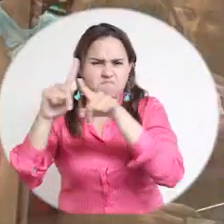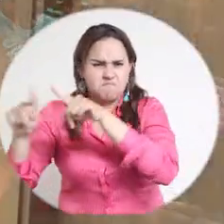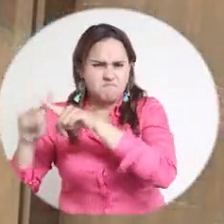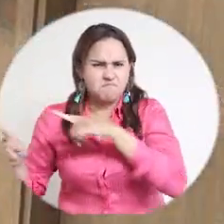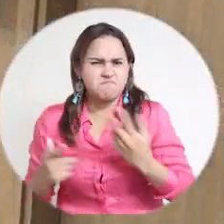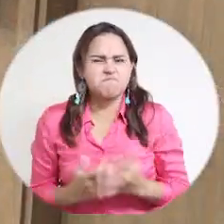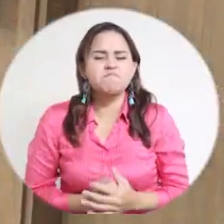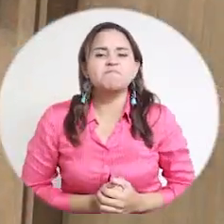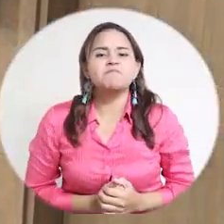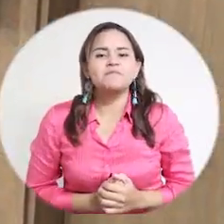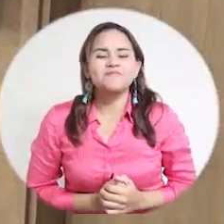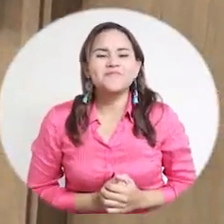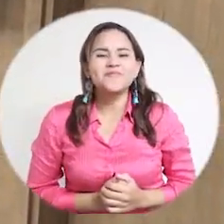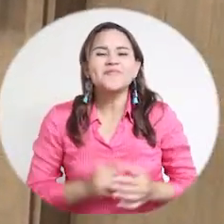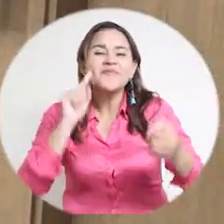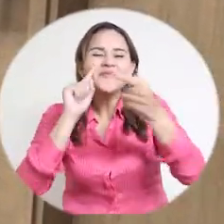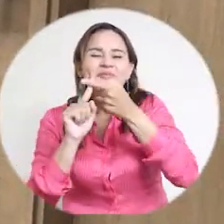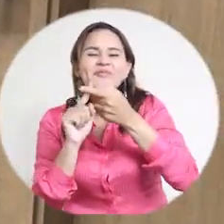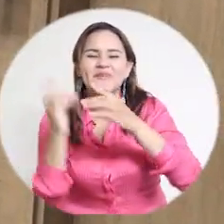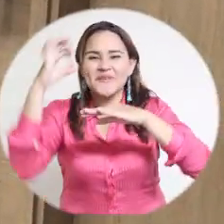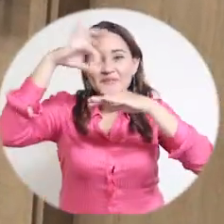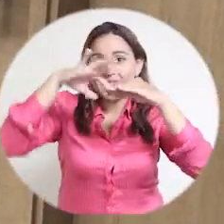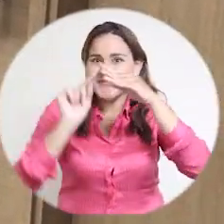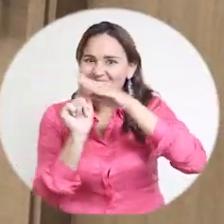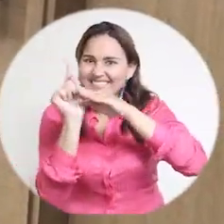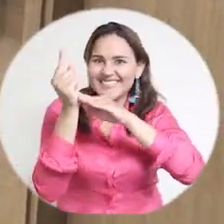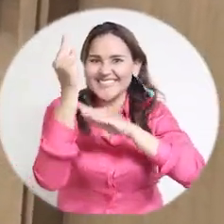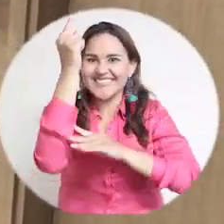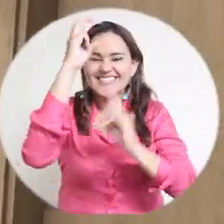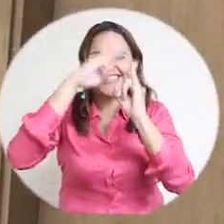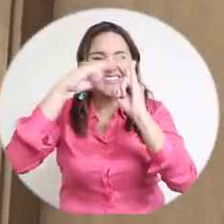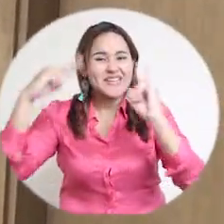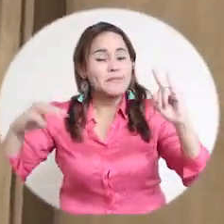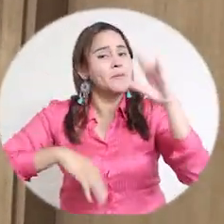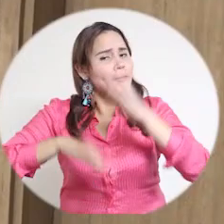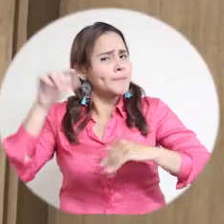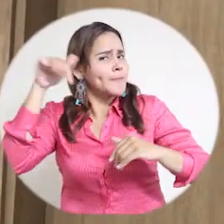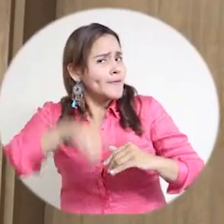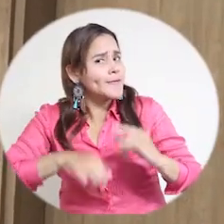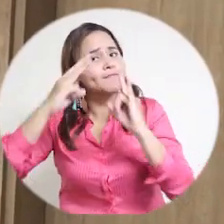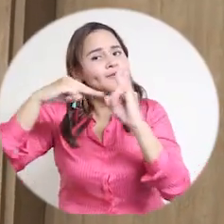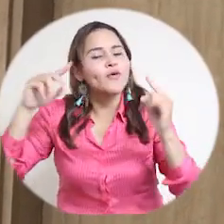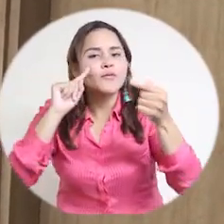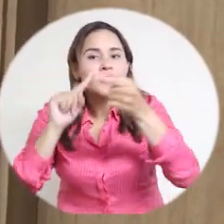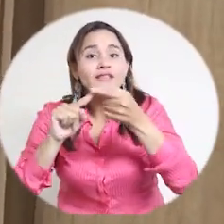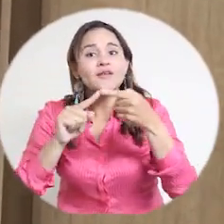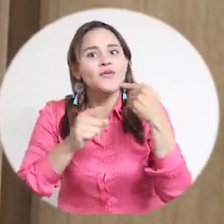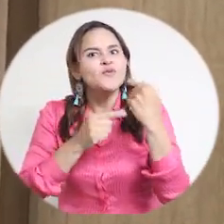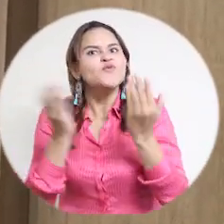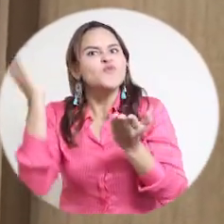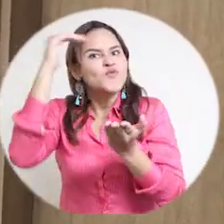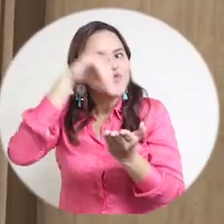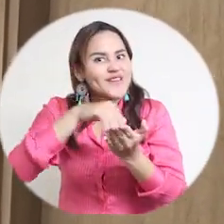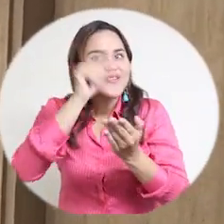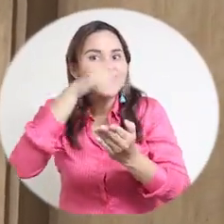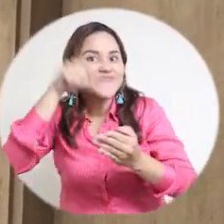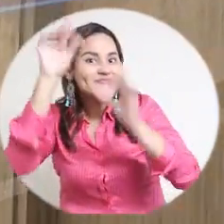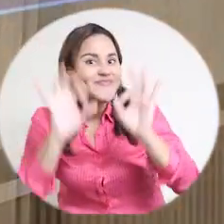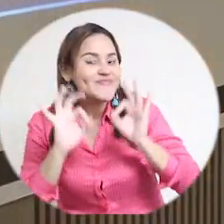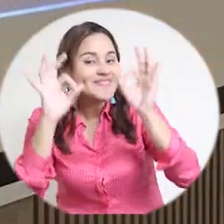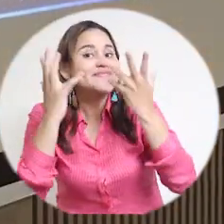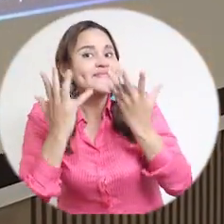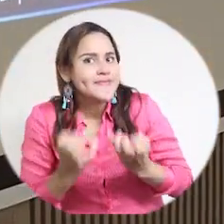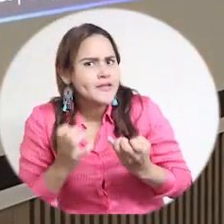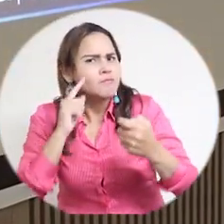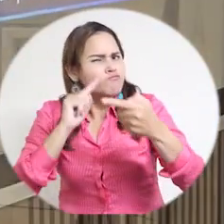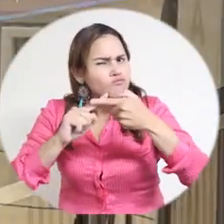académicos. Bienvenidos a Siembra por Uni Magdalena. La universidad viene adelantando el proceso de renovación de la acreditación institucional.